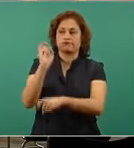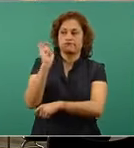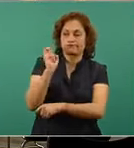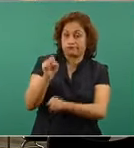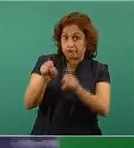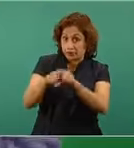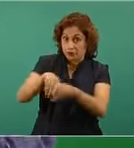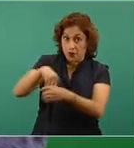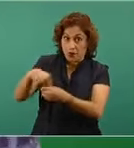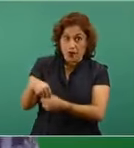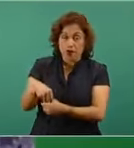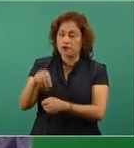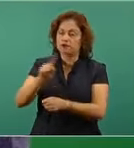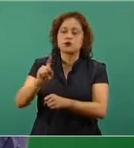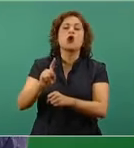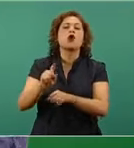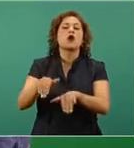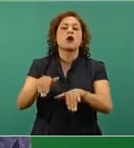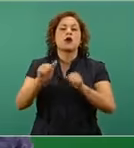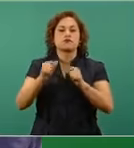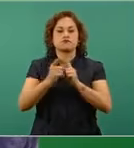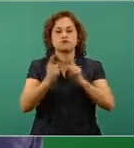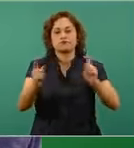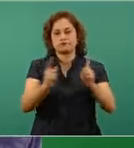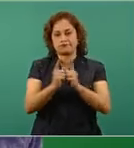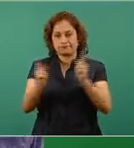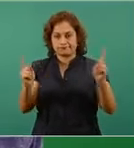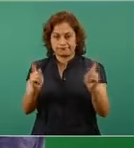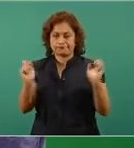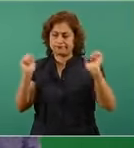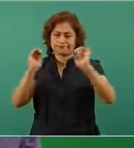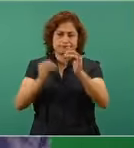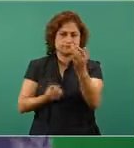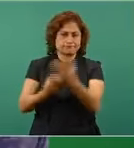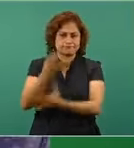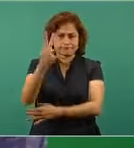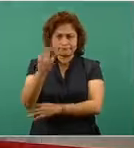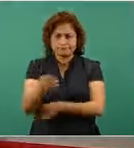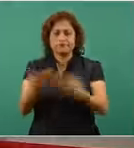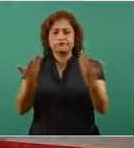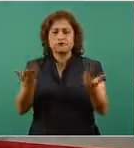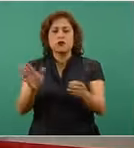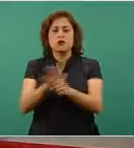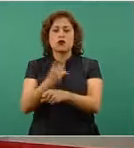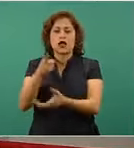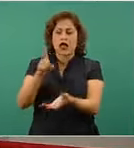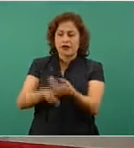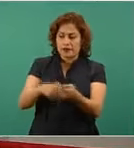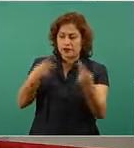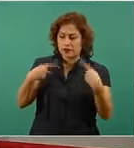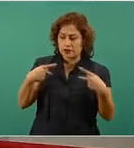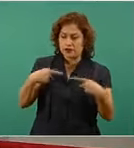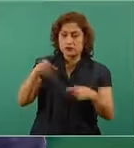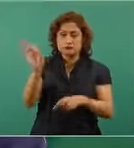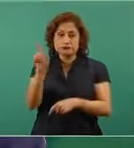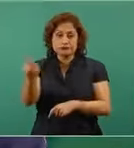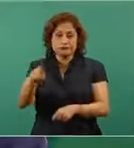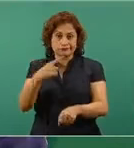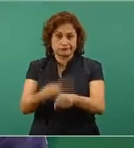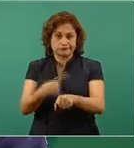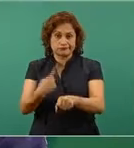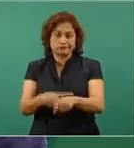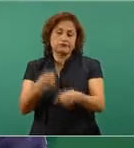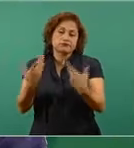esto es posible, donde existen muchas personas, donde alguna o más pudieran estar contagiadas. Entonces, las